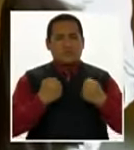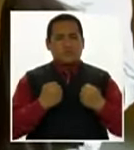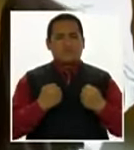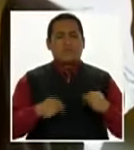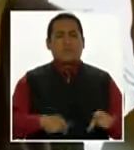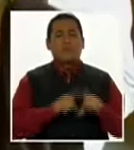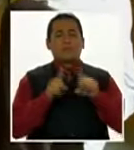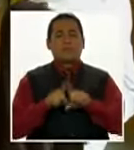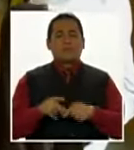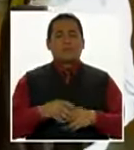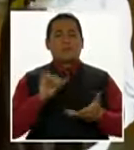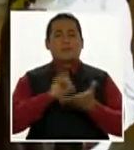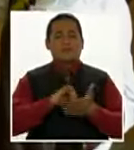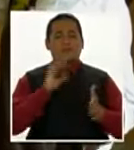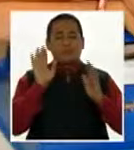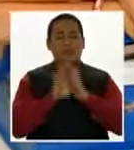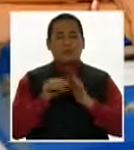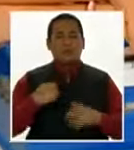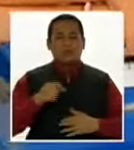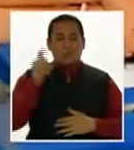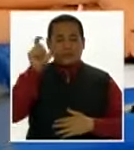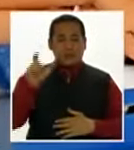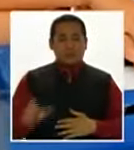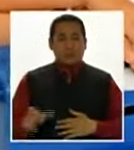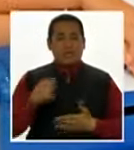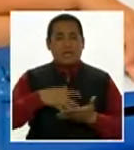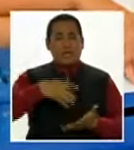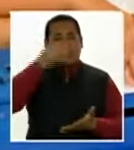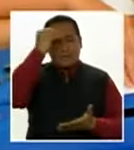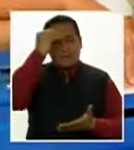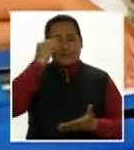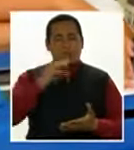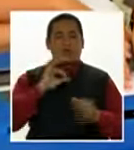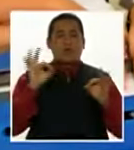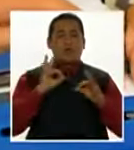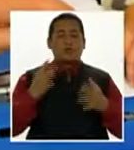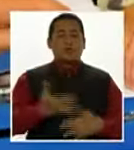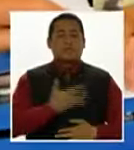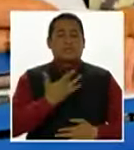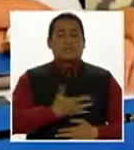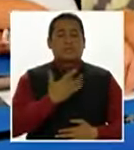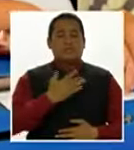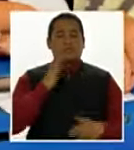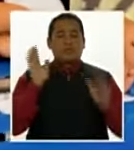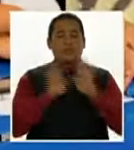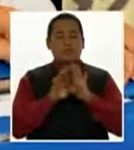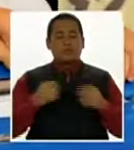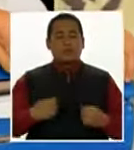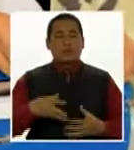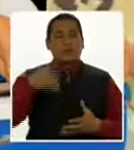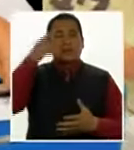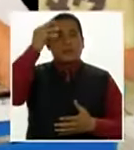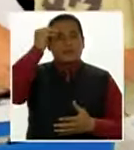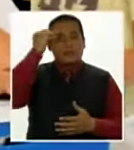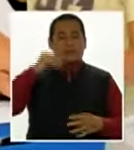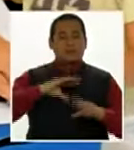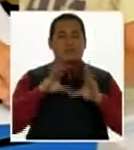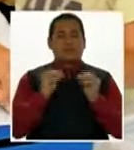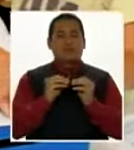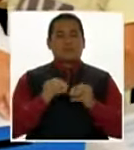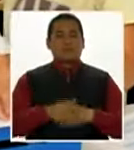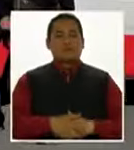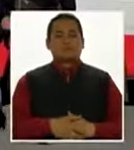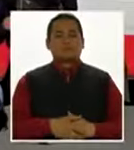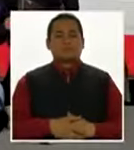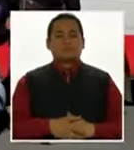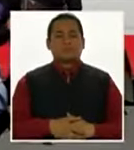consistencia, mucha garra, y uno aprende o se entusiasma o se inspira en muchos de